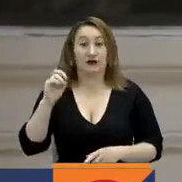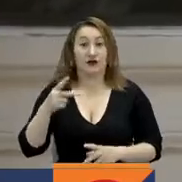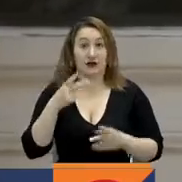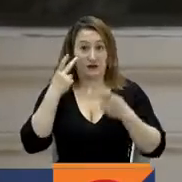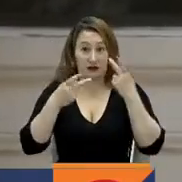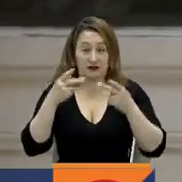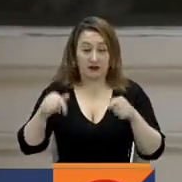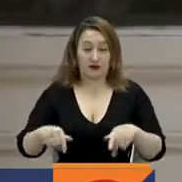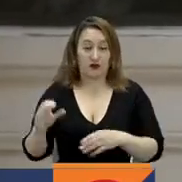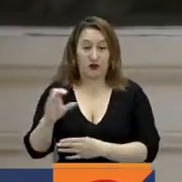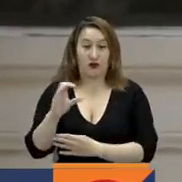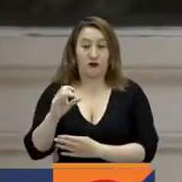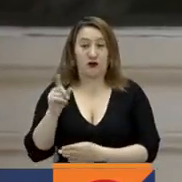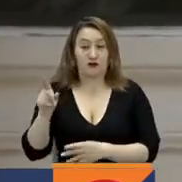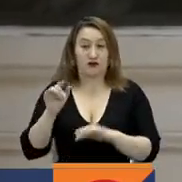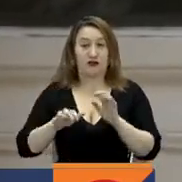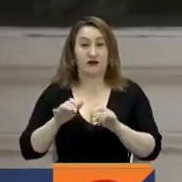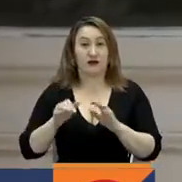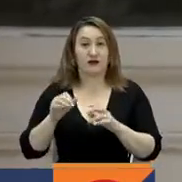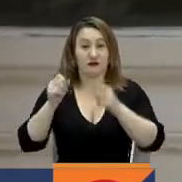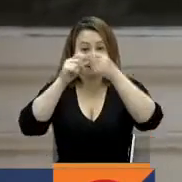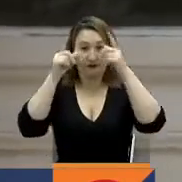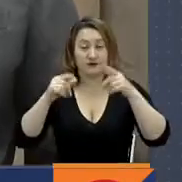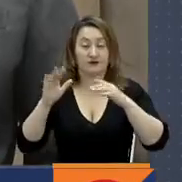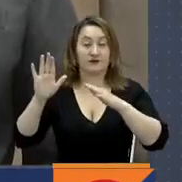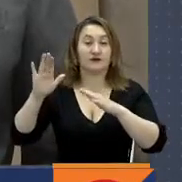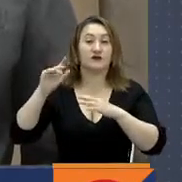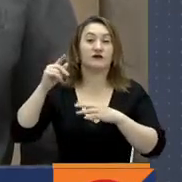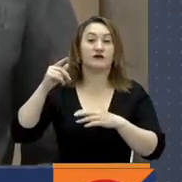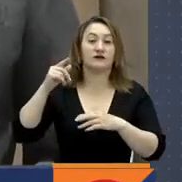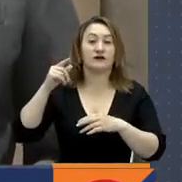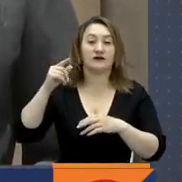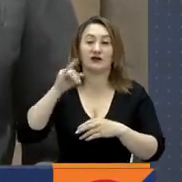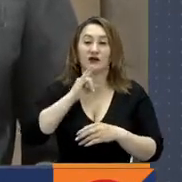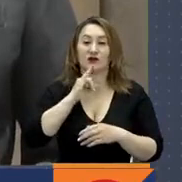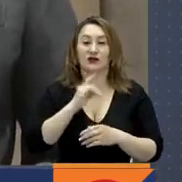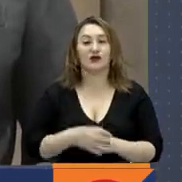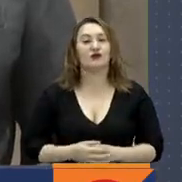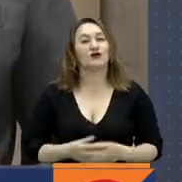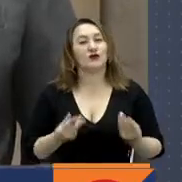haga a Colombia el secretario de Estado de los Estados Unidos. Compañeros, esa es toda la información por el momento.